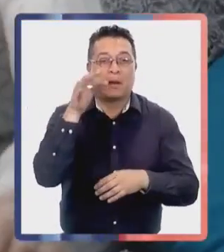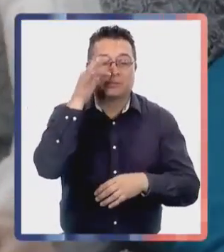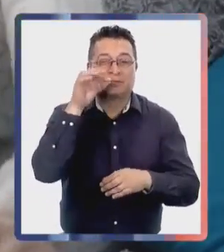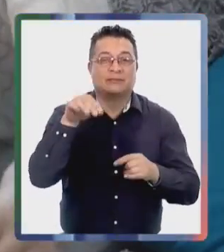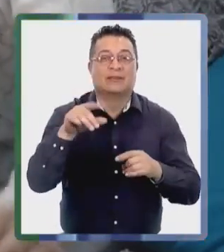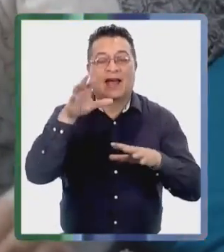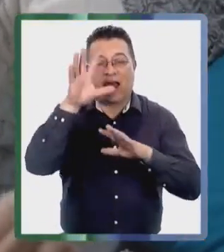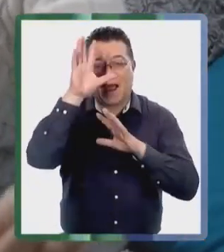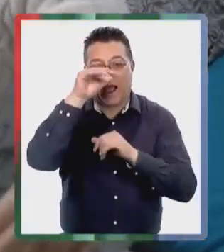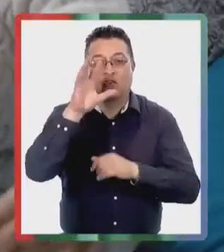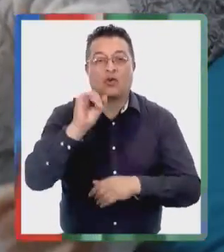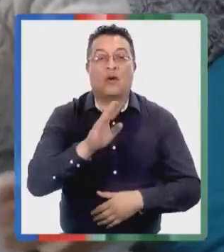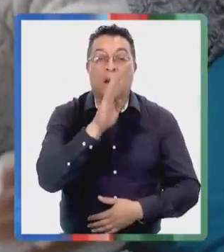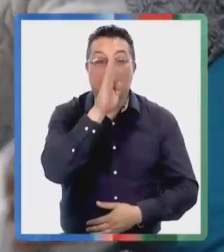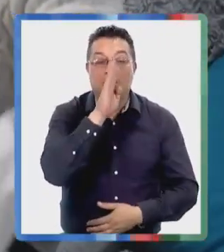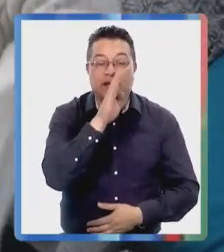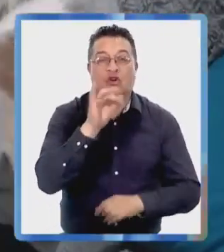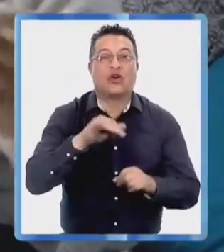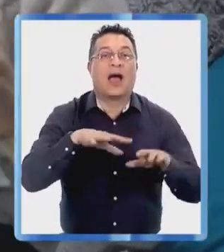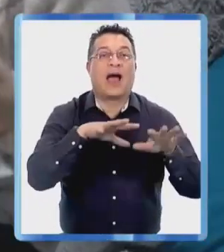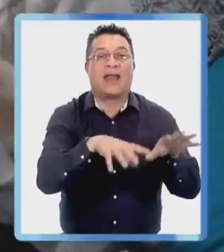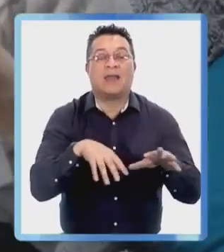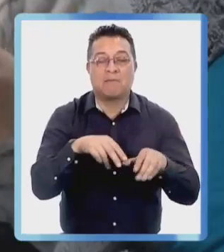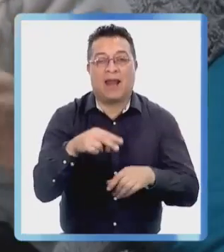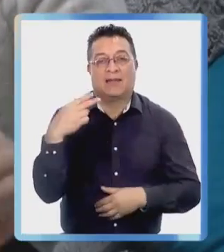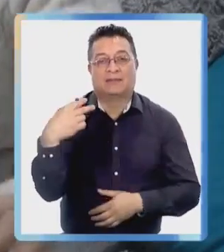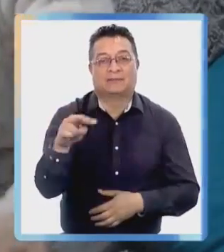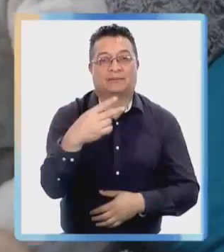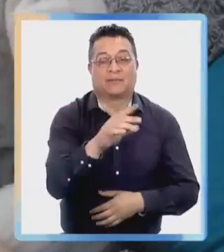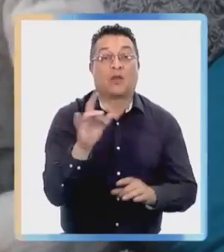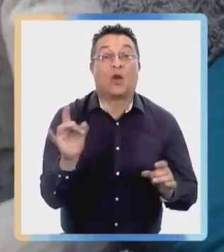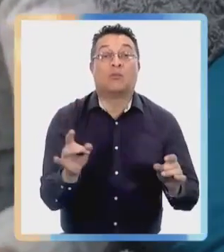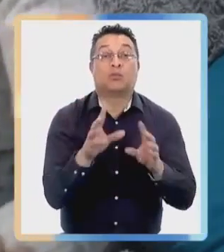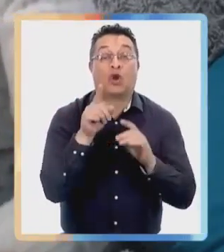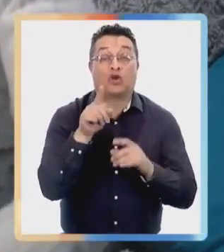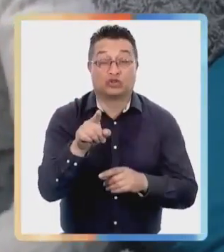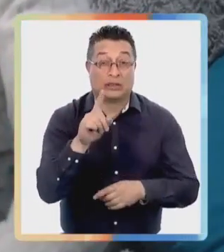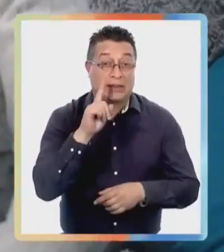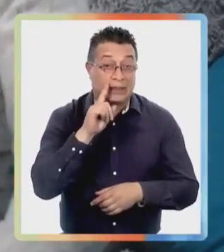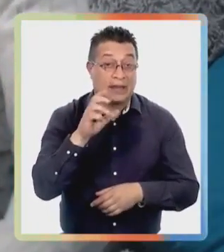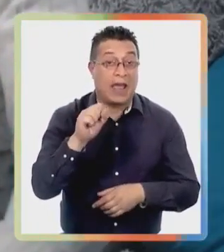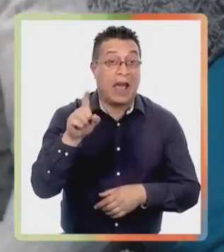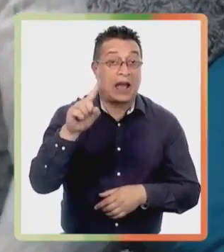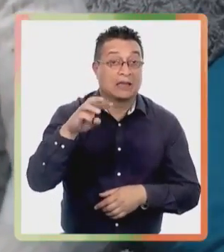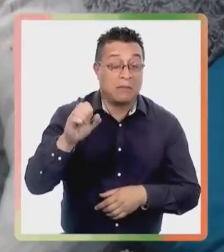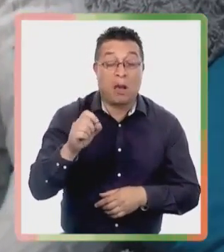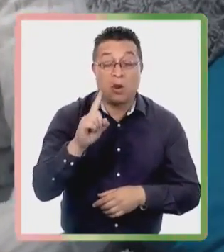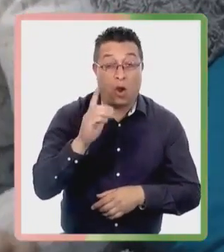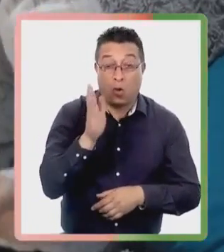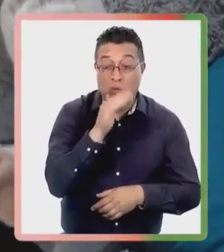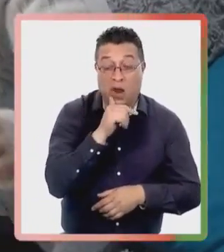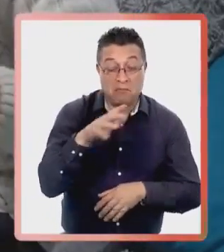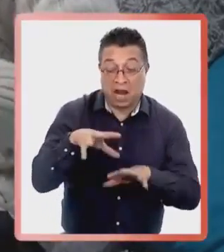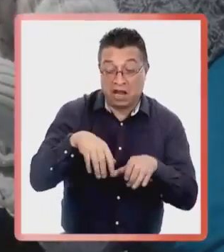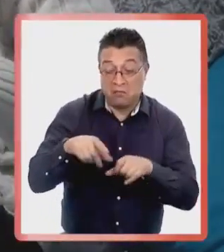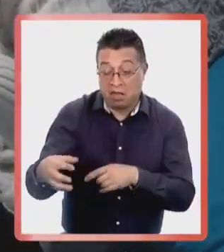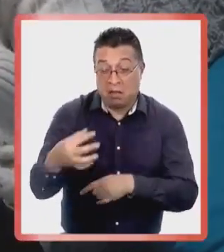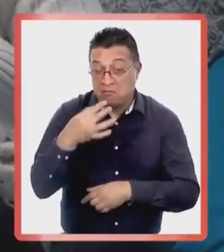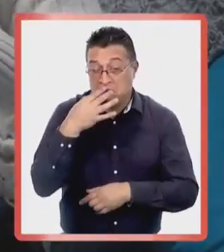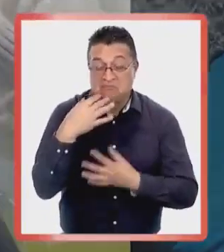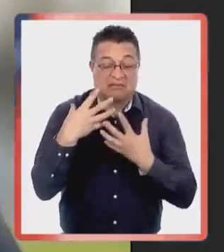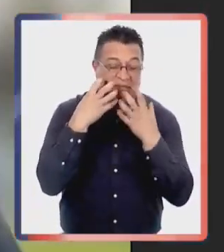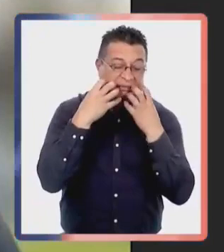a los pelos de perro o a las mascotas que se tengan, digamos. Si es que el paciente es asmático, pero no le tiene alergia a los